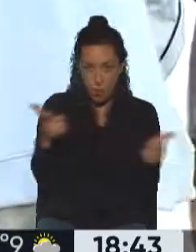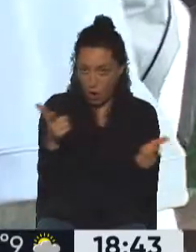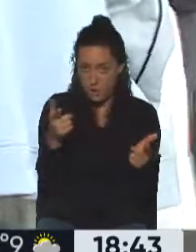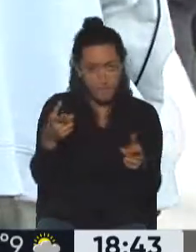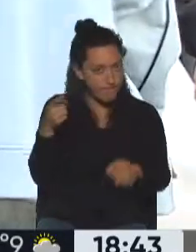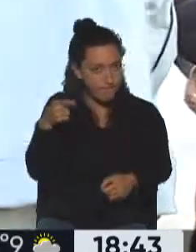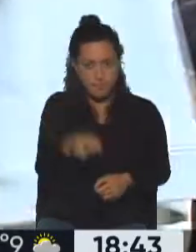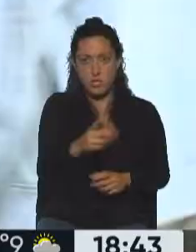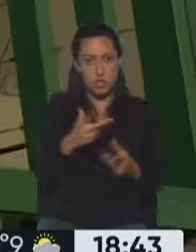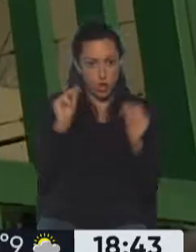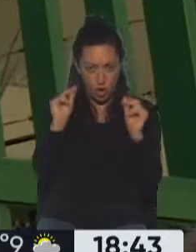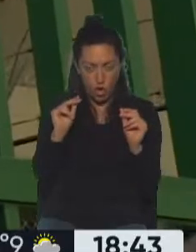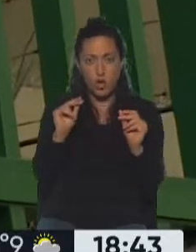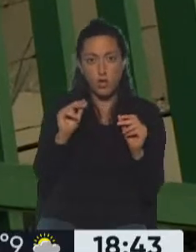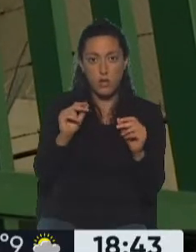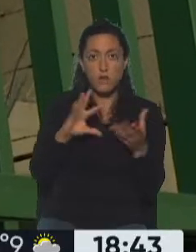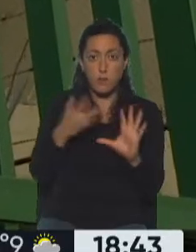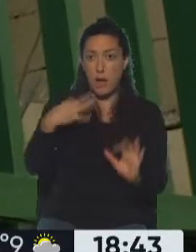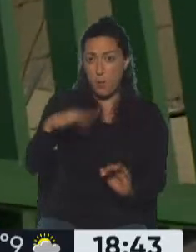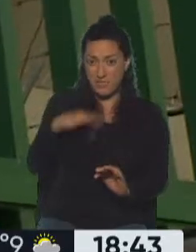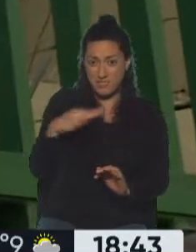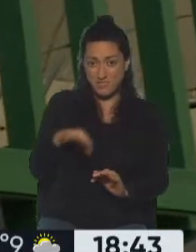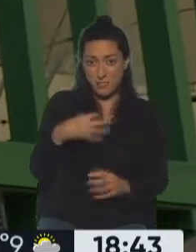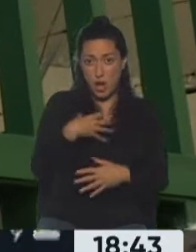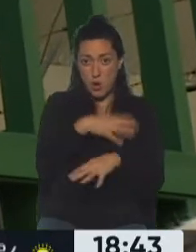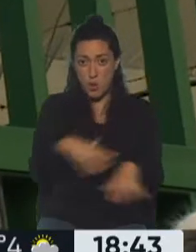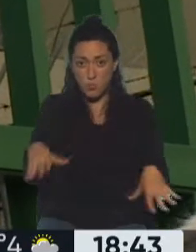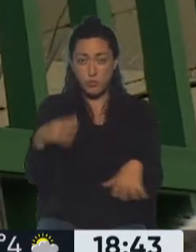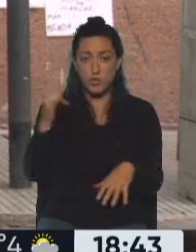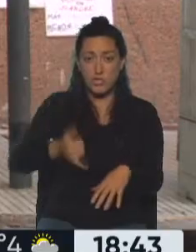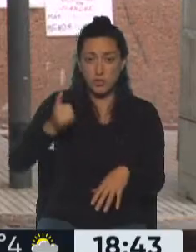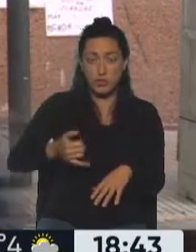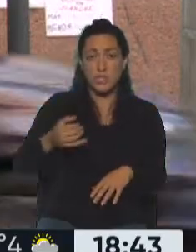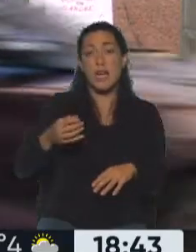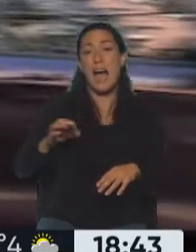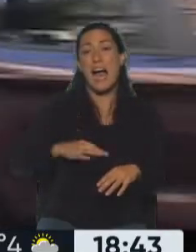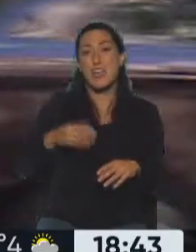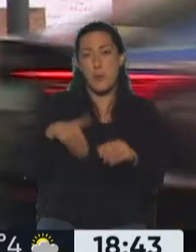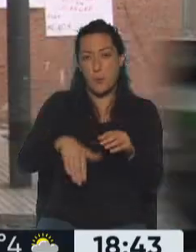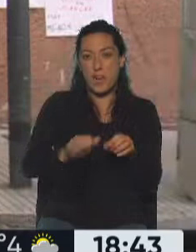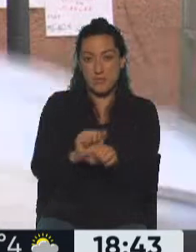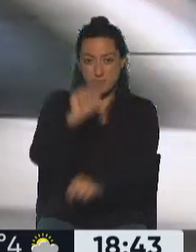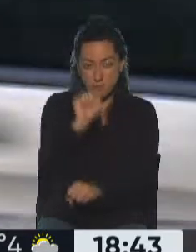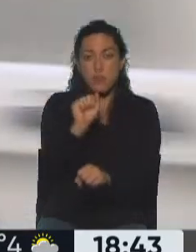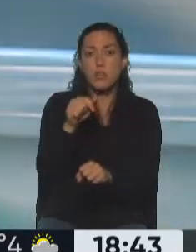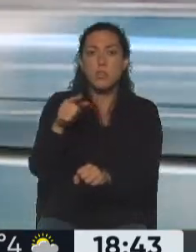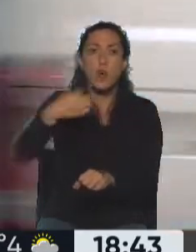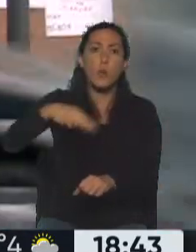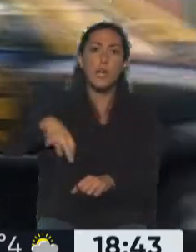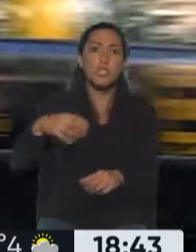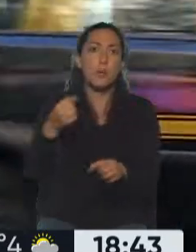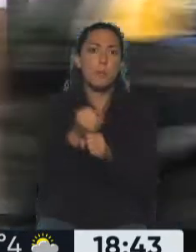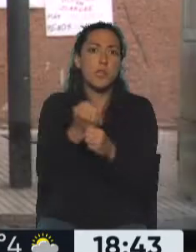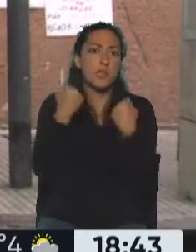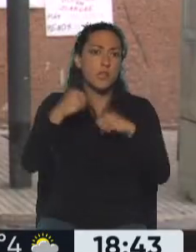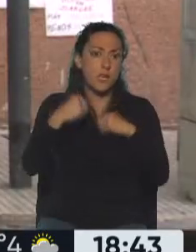realizar de manera obligatoria alumnas y alumnos de los últimos años del colegio secundario. Un informe, en este caso,